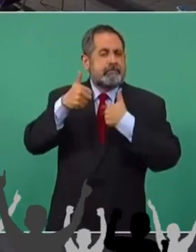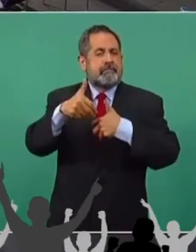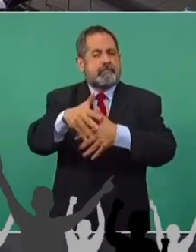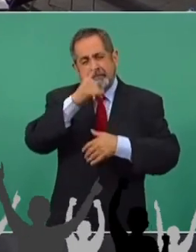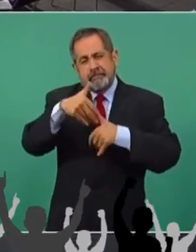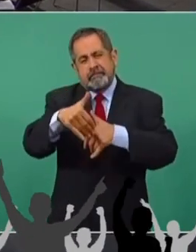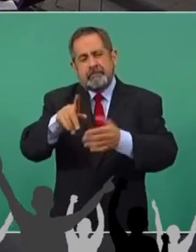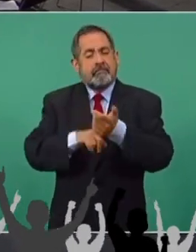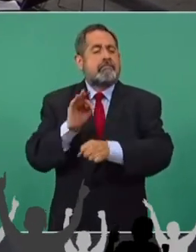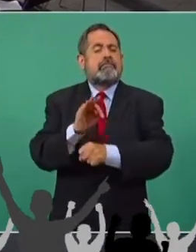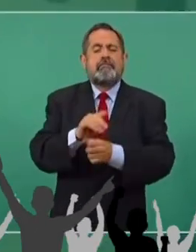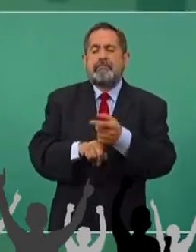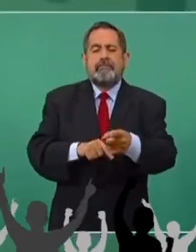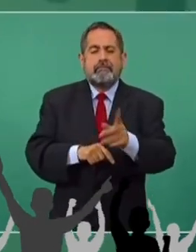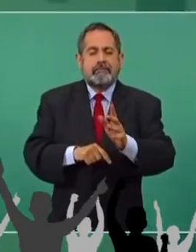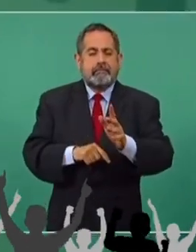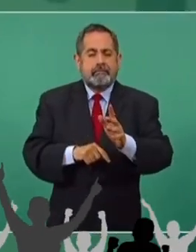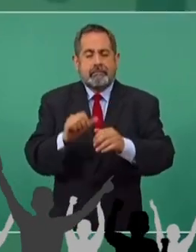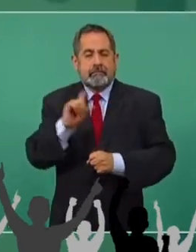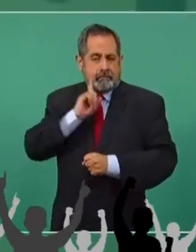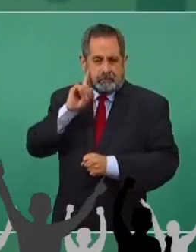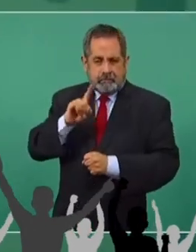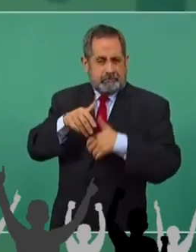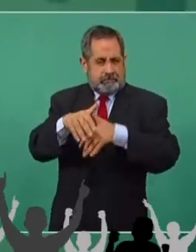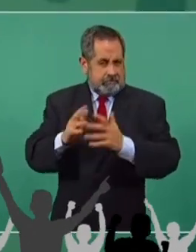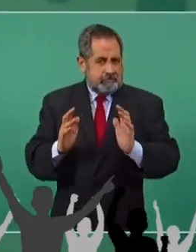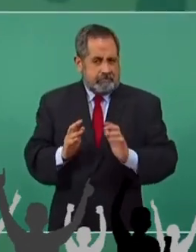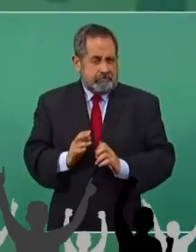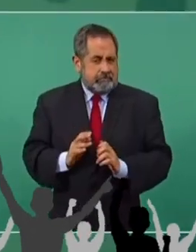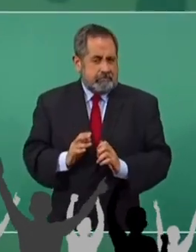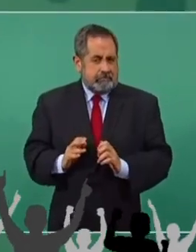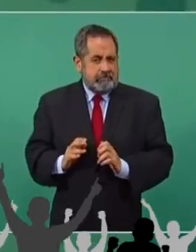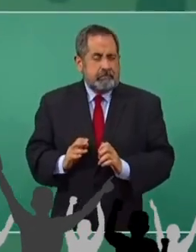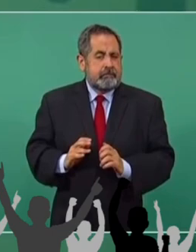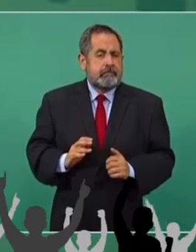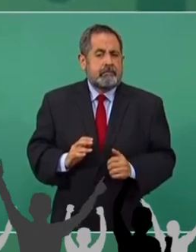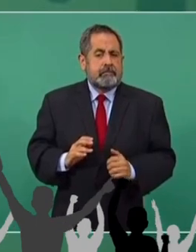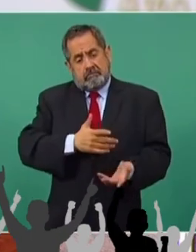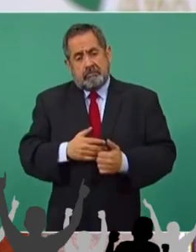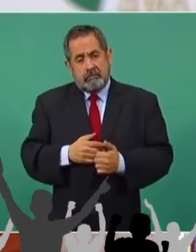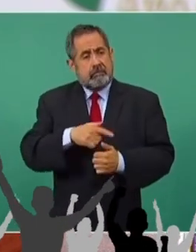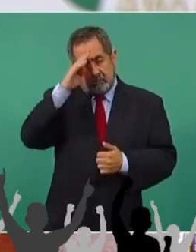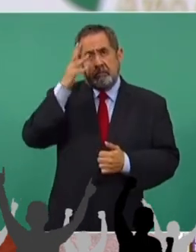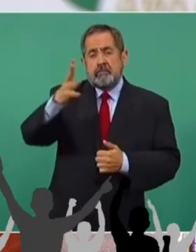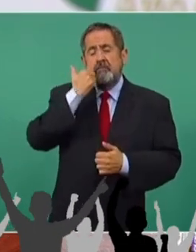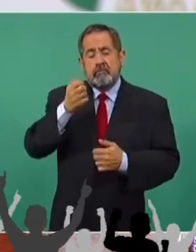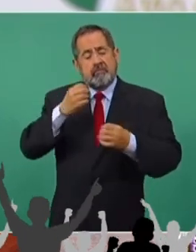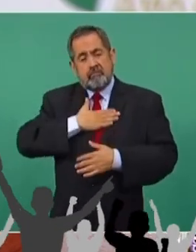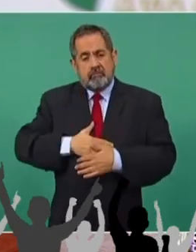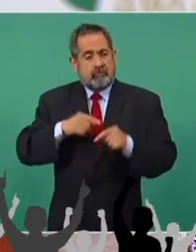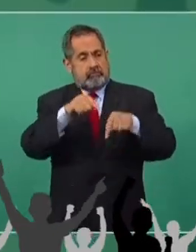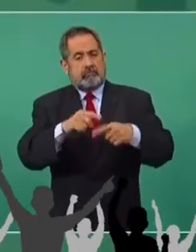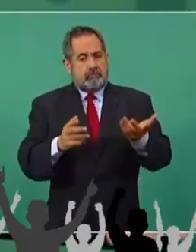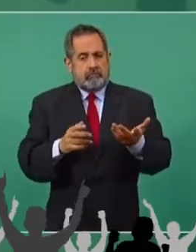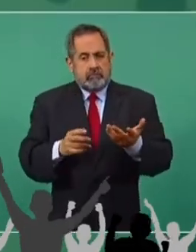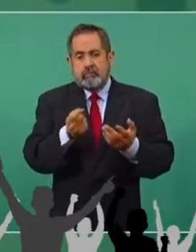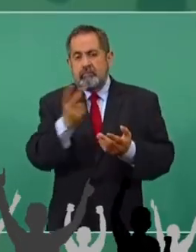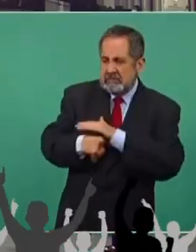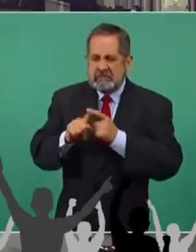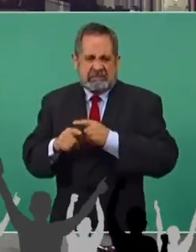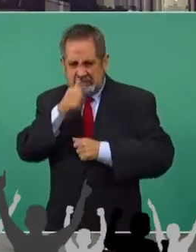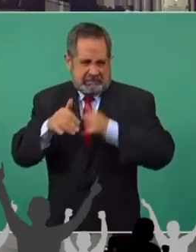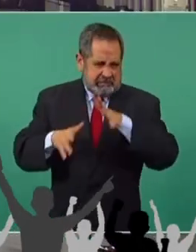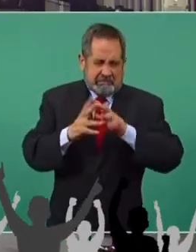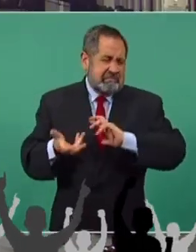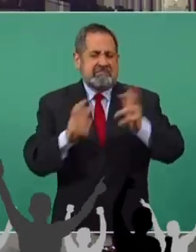manifestaciones en favor de las mujeres que se expresaron en busca de justicia, ahí se metieron